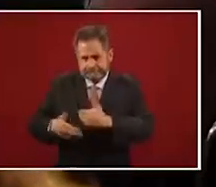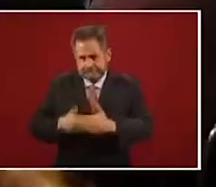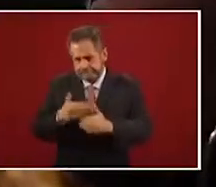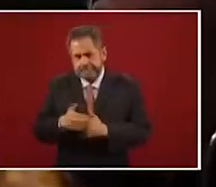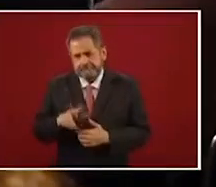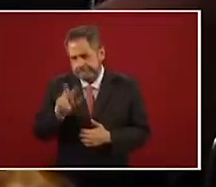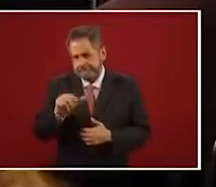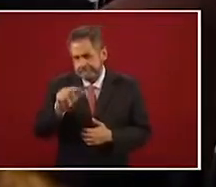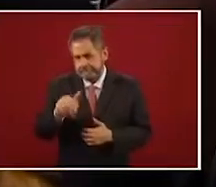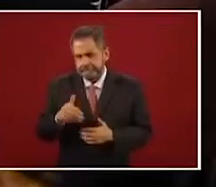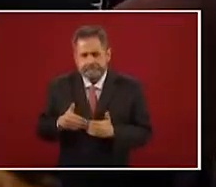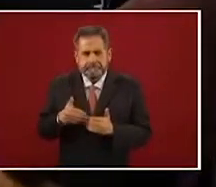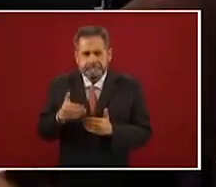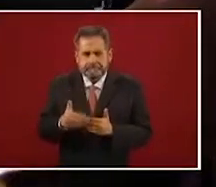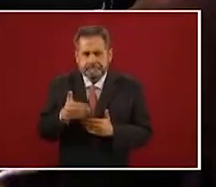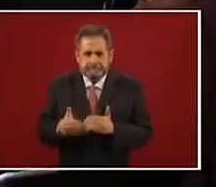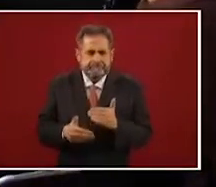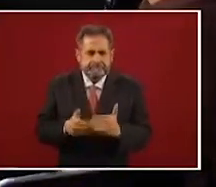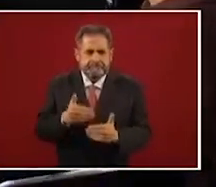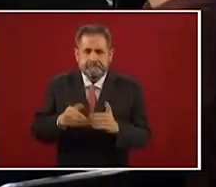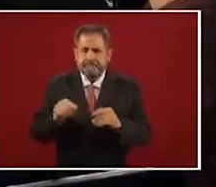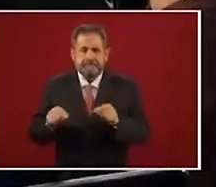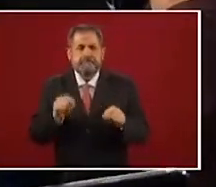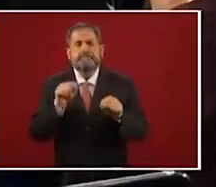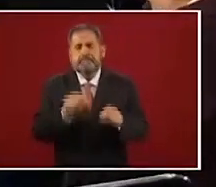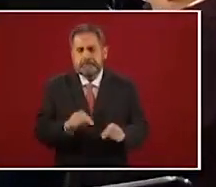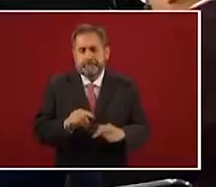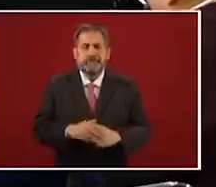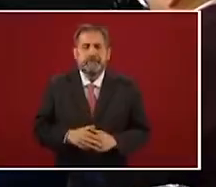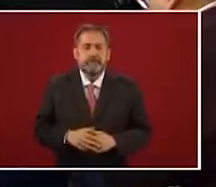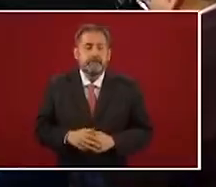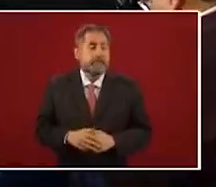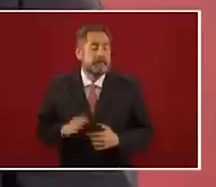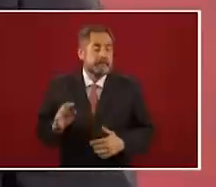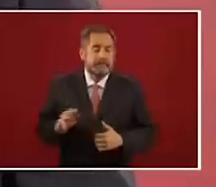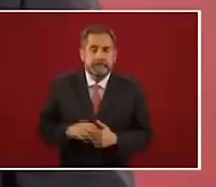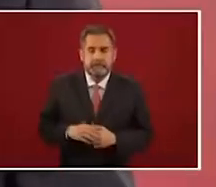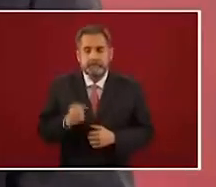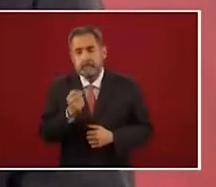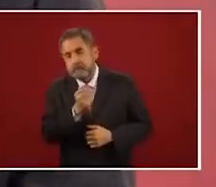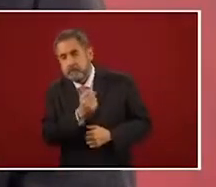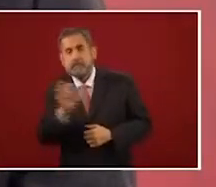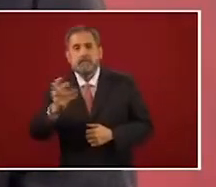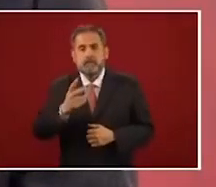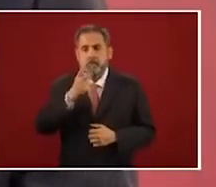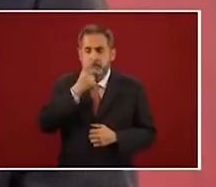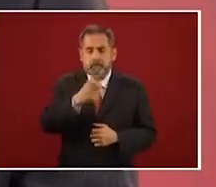a ir avanzando. Hay quienes sostienen